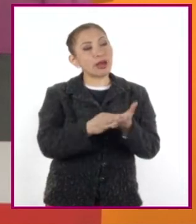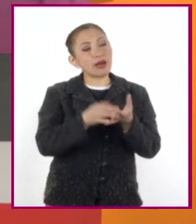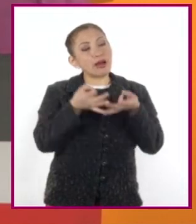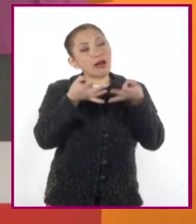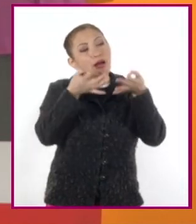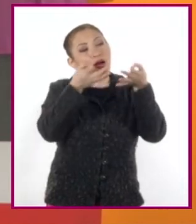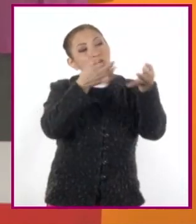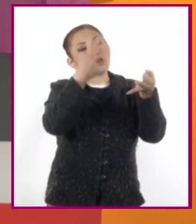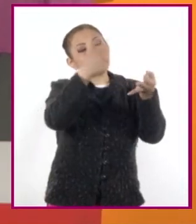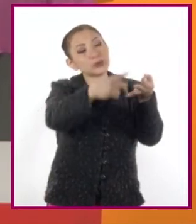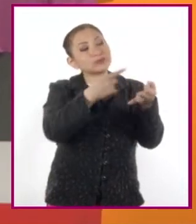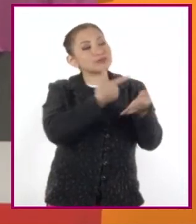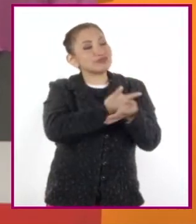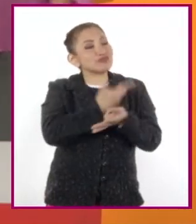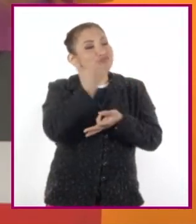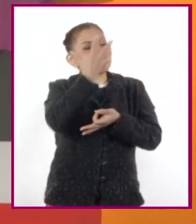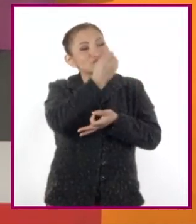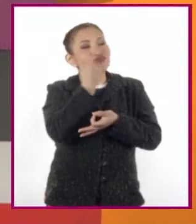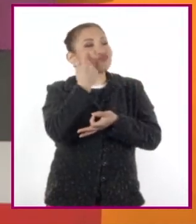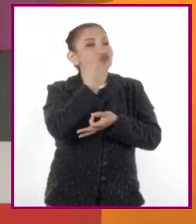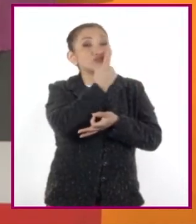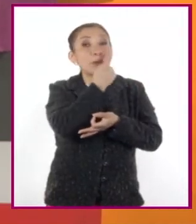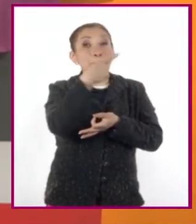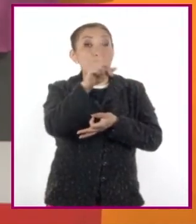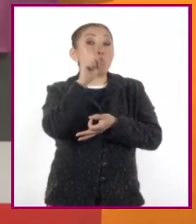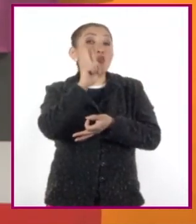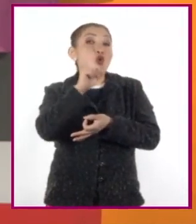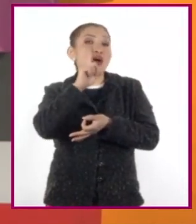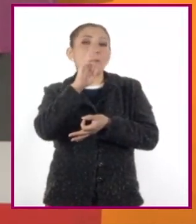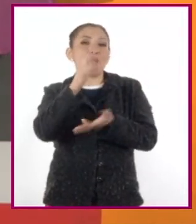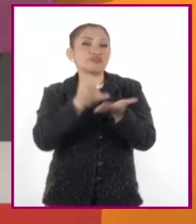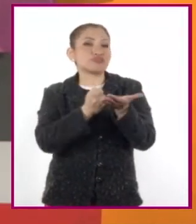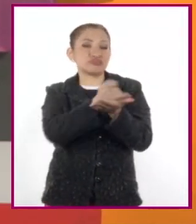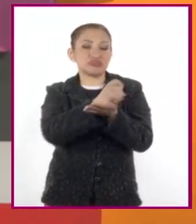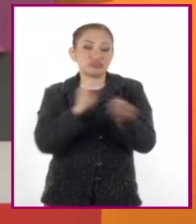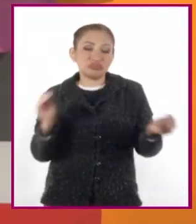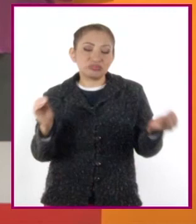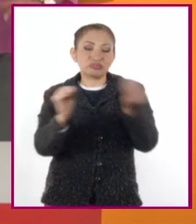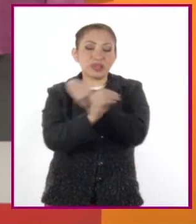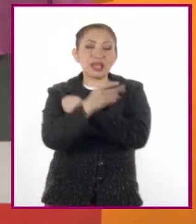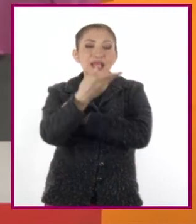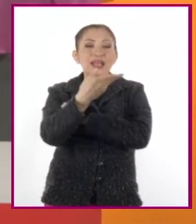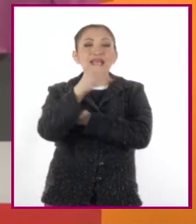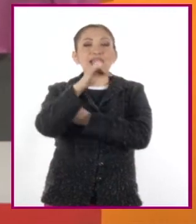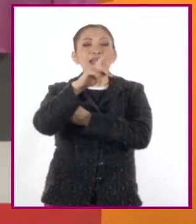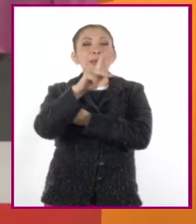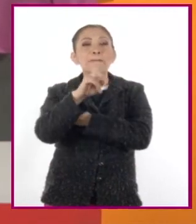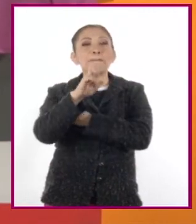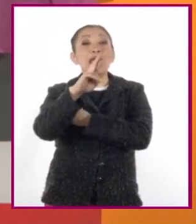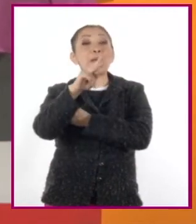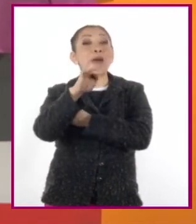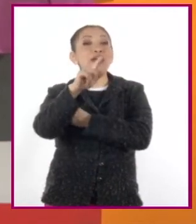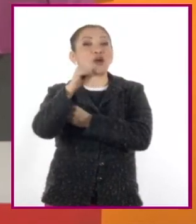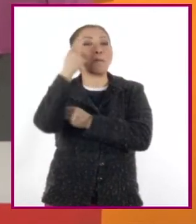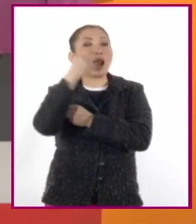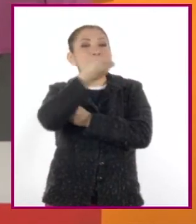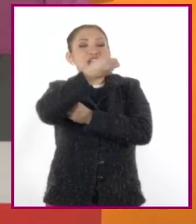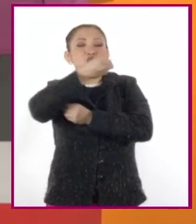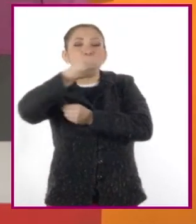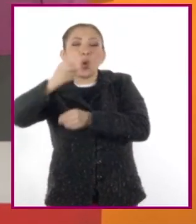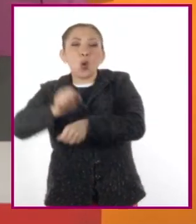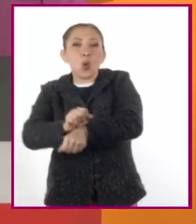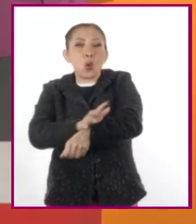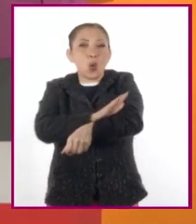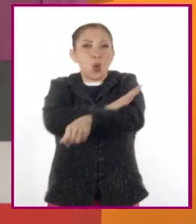imán de tus gracias. Pero la autora decide usar un hipérbaton para dar mayor cadencia y